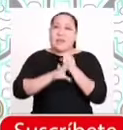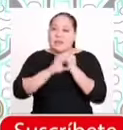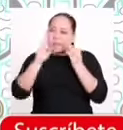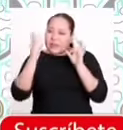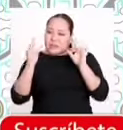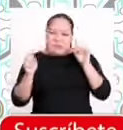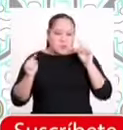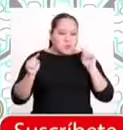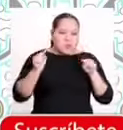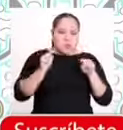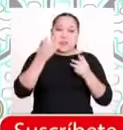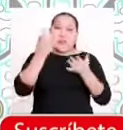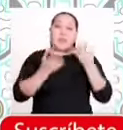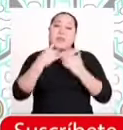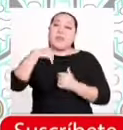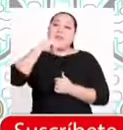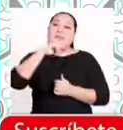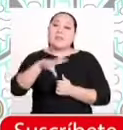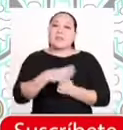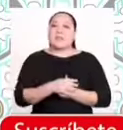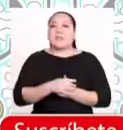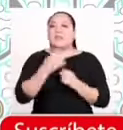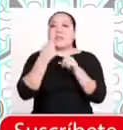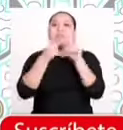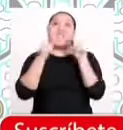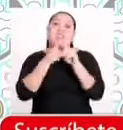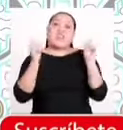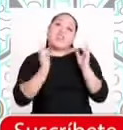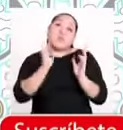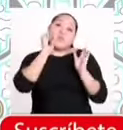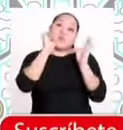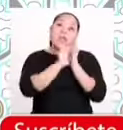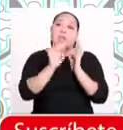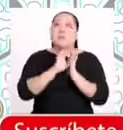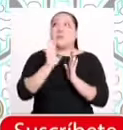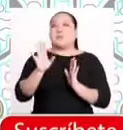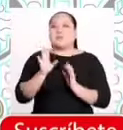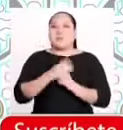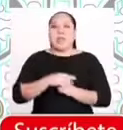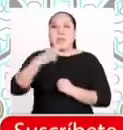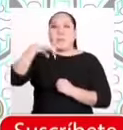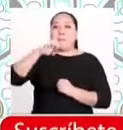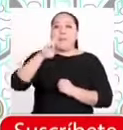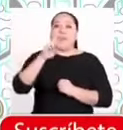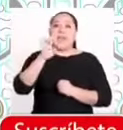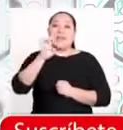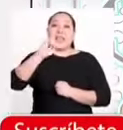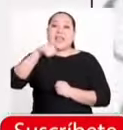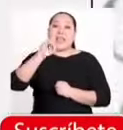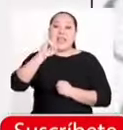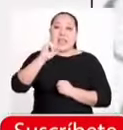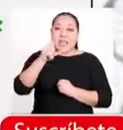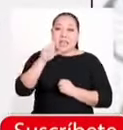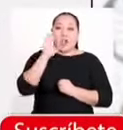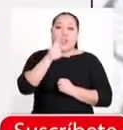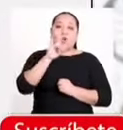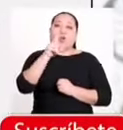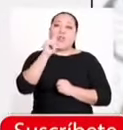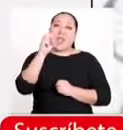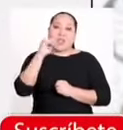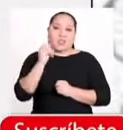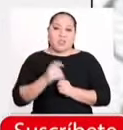semejanzas. Hubiese sido mejor hacerlo a partir de sus diferencias, como con el perejil y el culantro. ¡Es verdad!